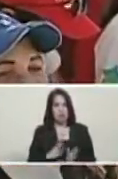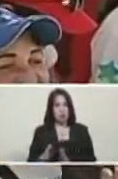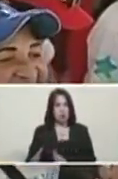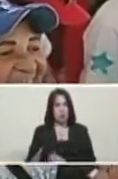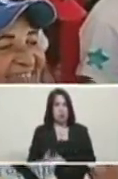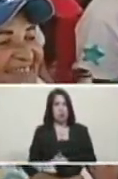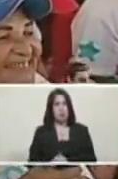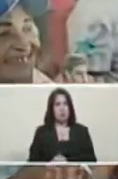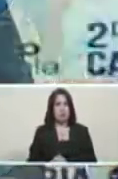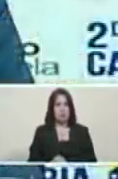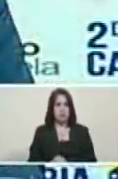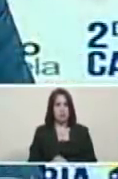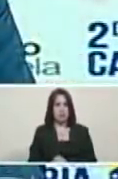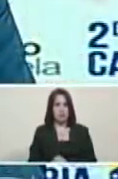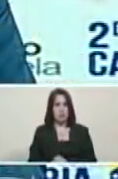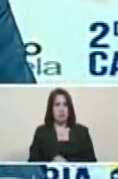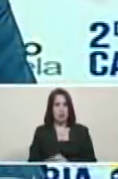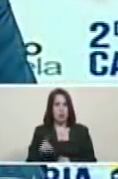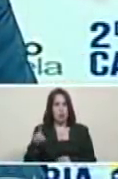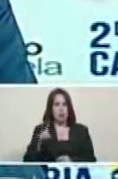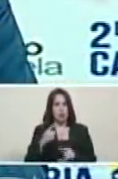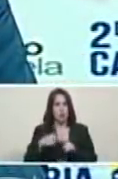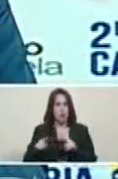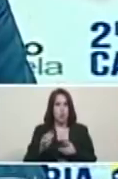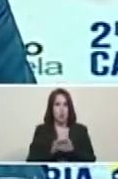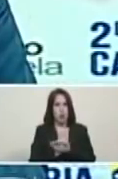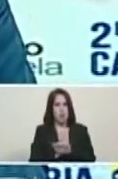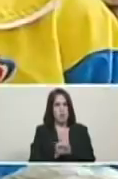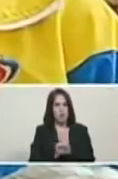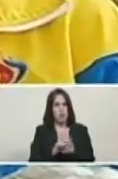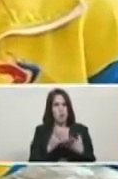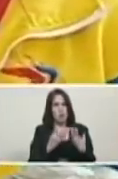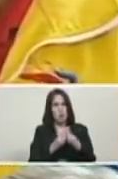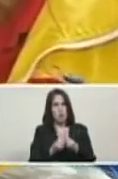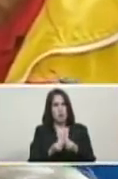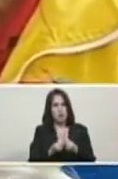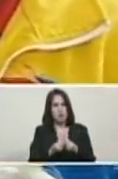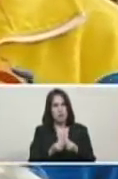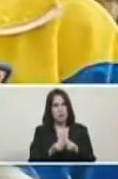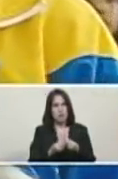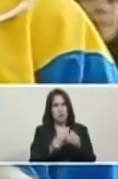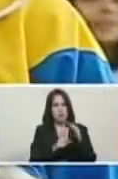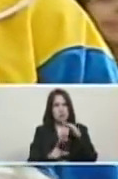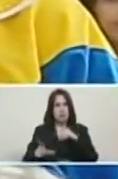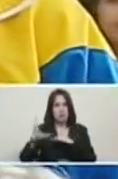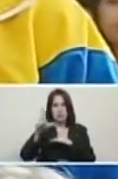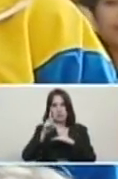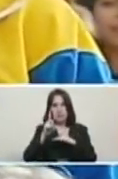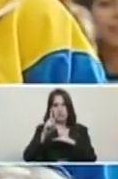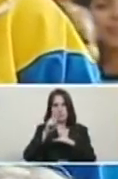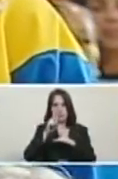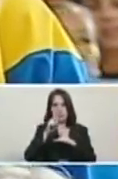eso comunitario, y había un compañero tuyo, ¿no? Sí, el licenciado,